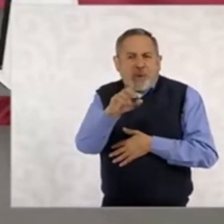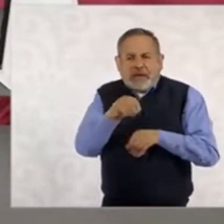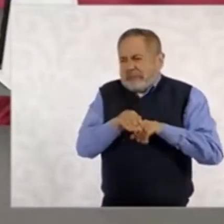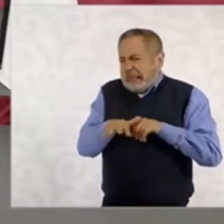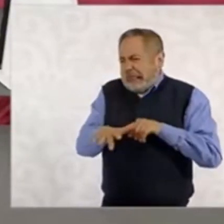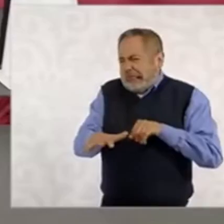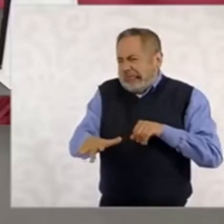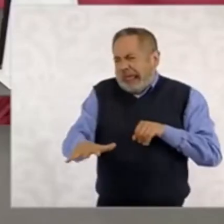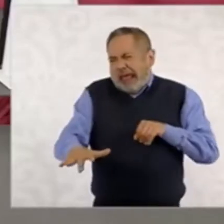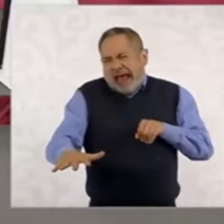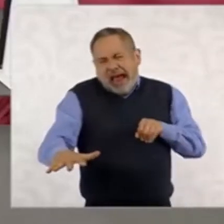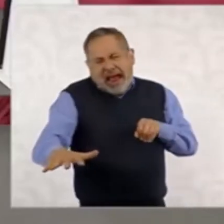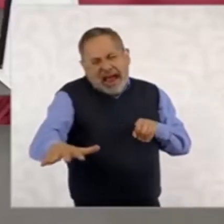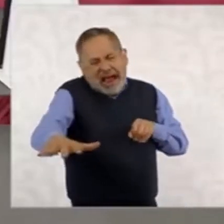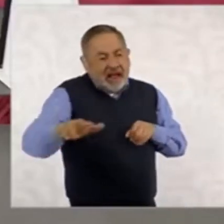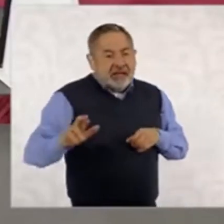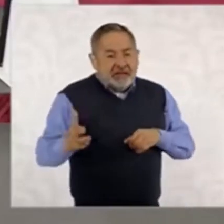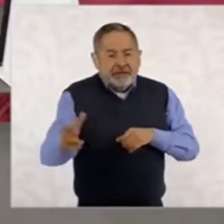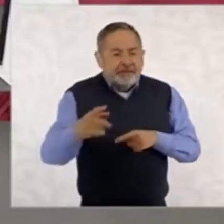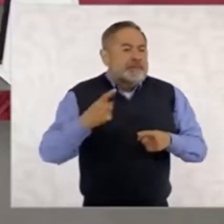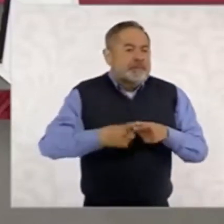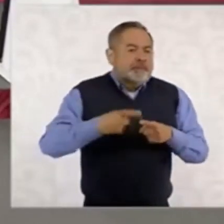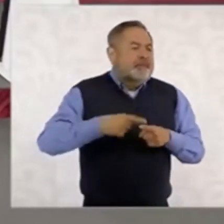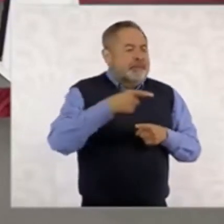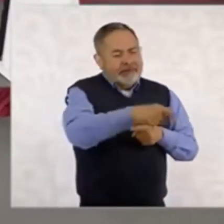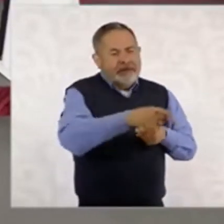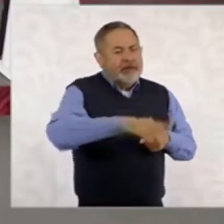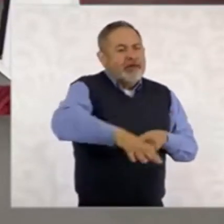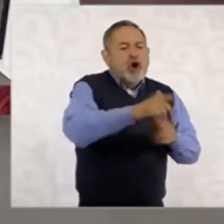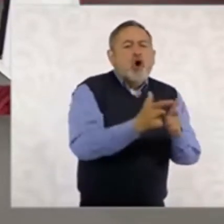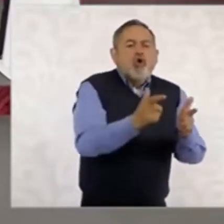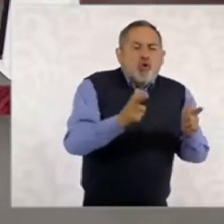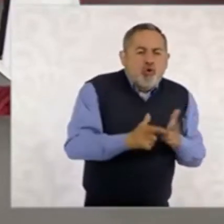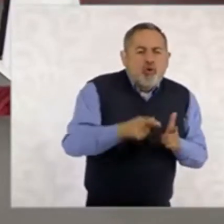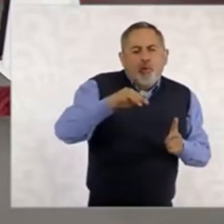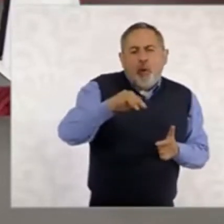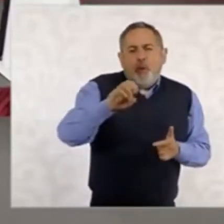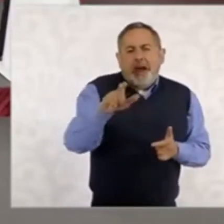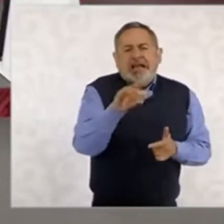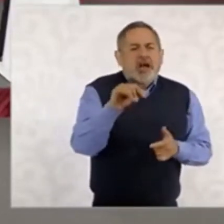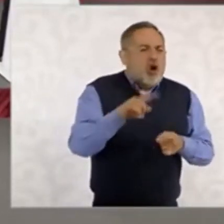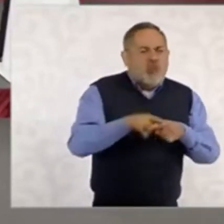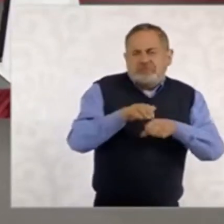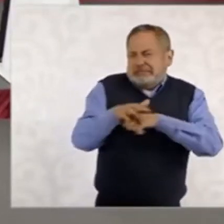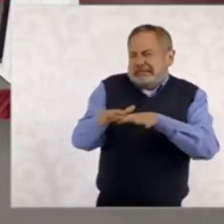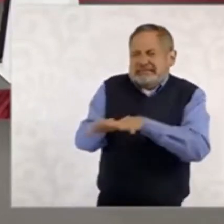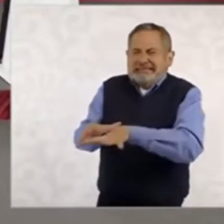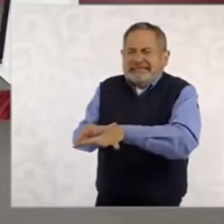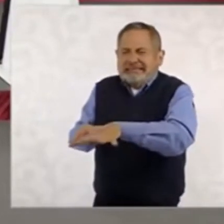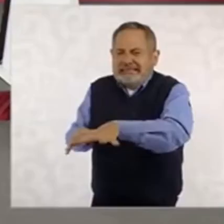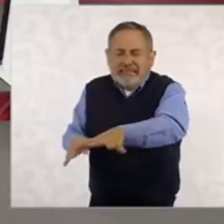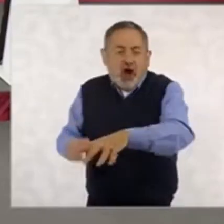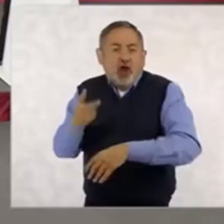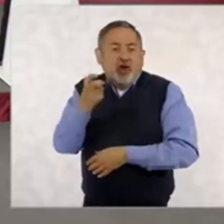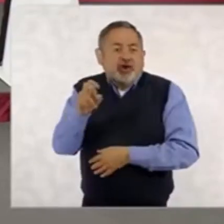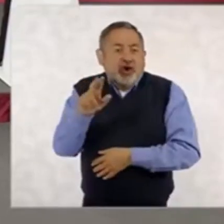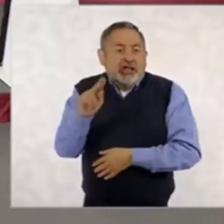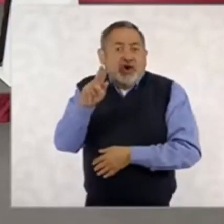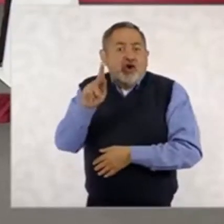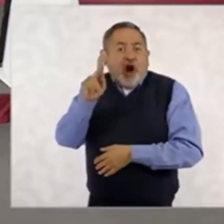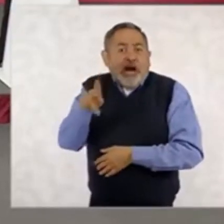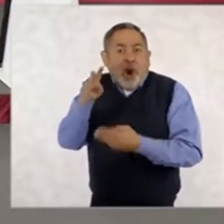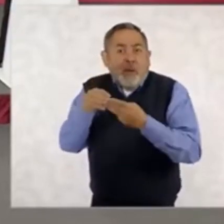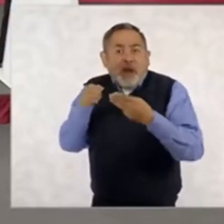2014. El derrame fue ocasionado por Buenavista del Cobre del Grupo México, impactó 288.8 kilómetros